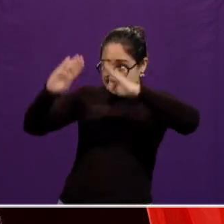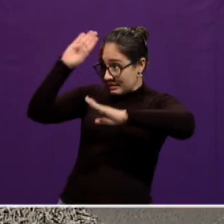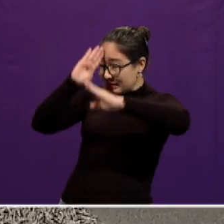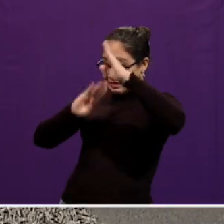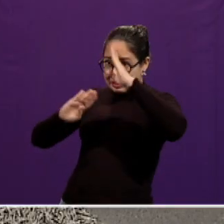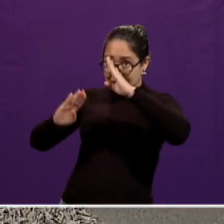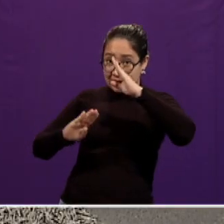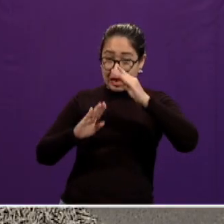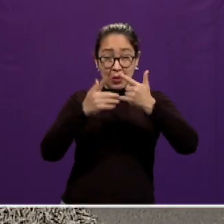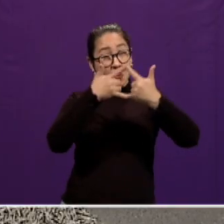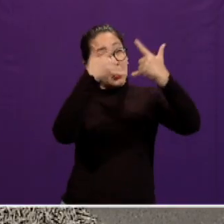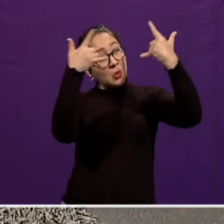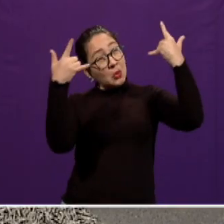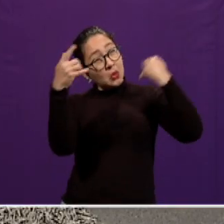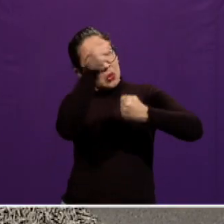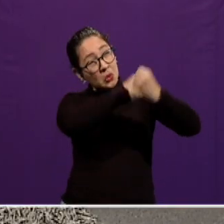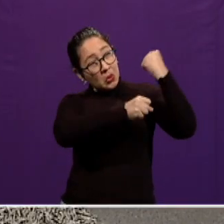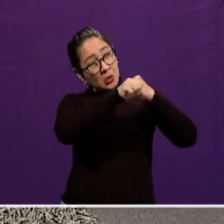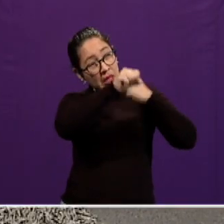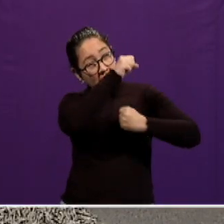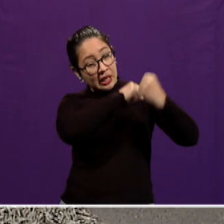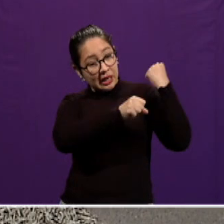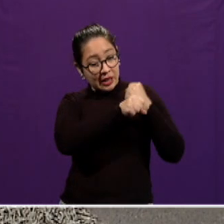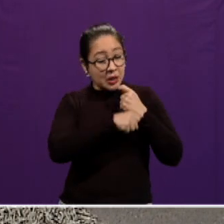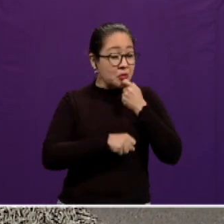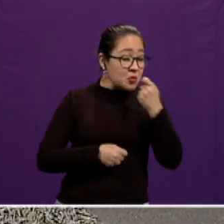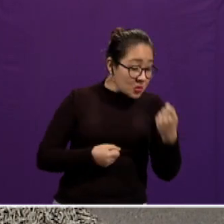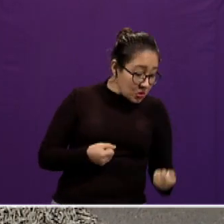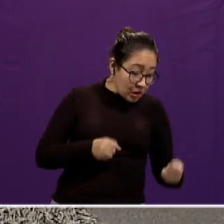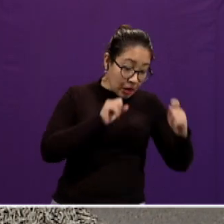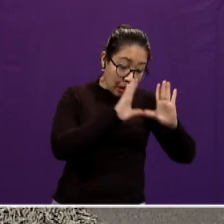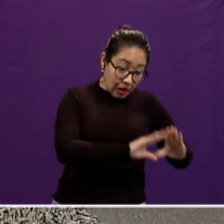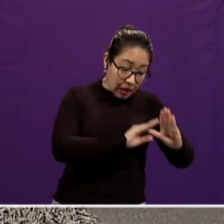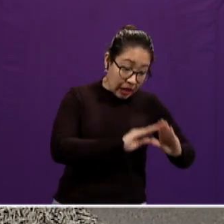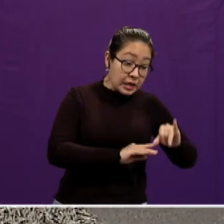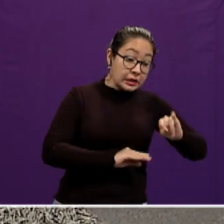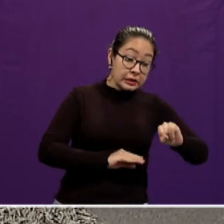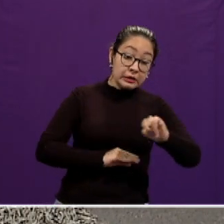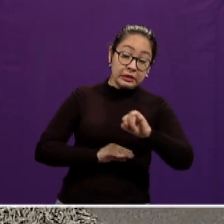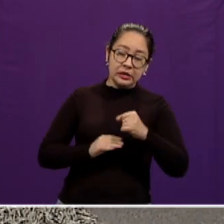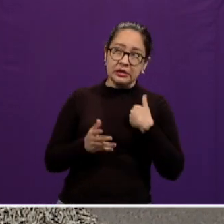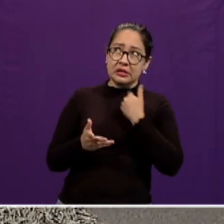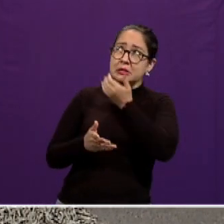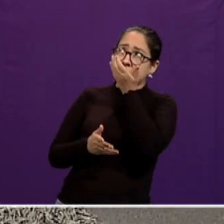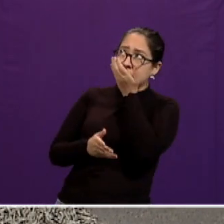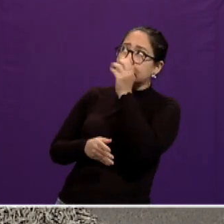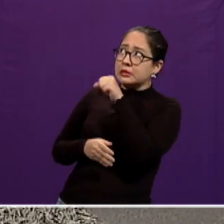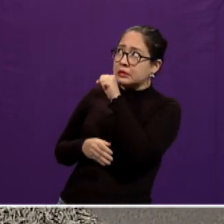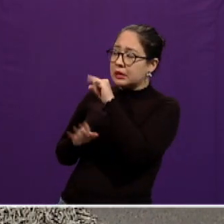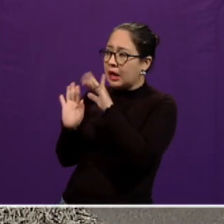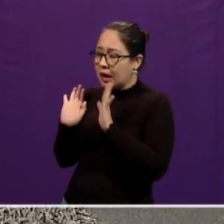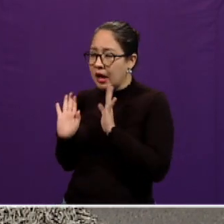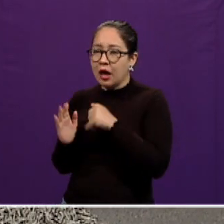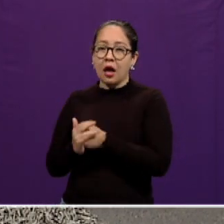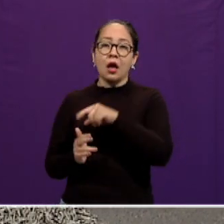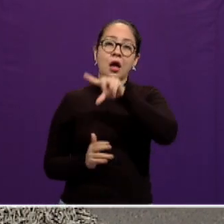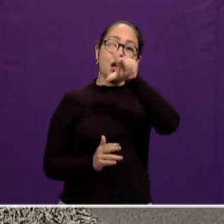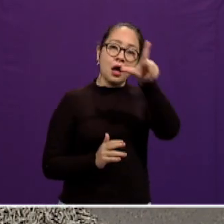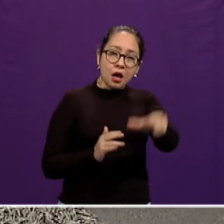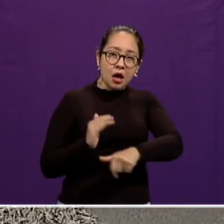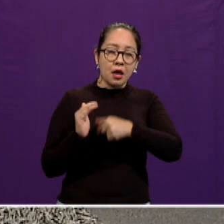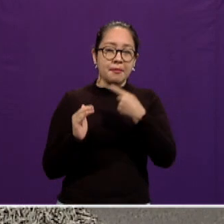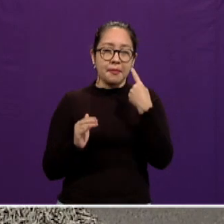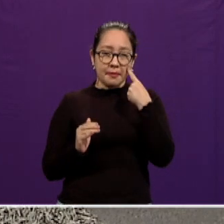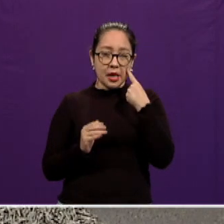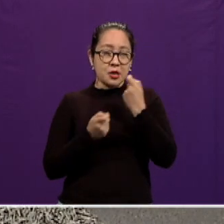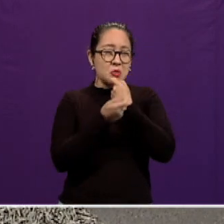que sí aprendemos de nuestra historia de vida. Y también hay otra parte muy importante, que es que los límites se empiezan a fomentar